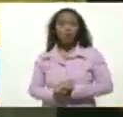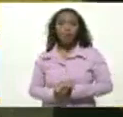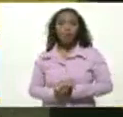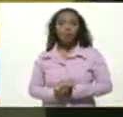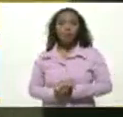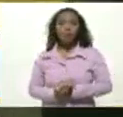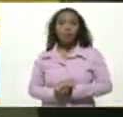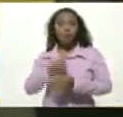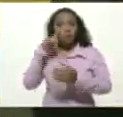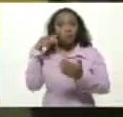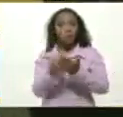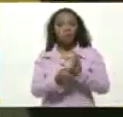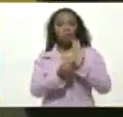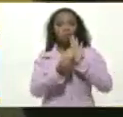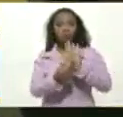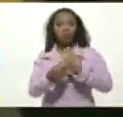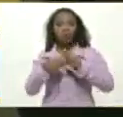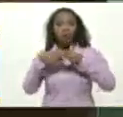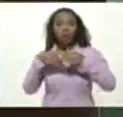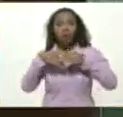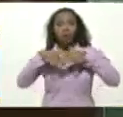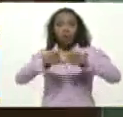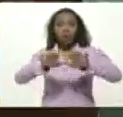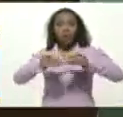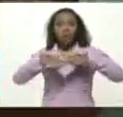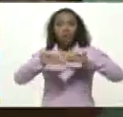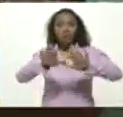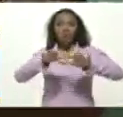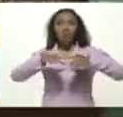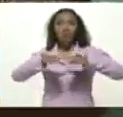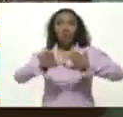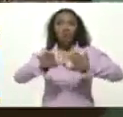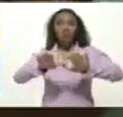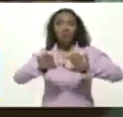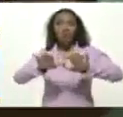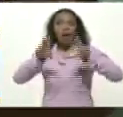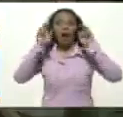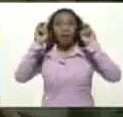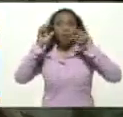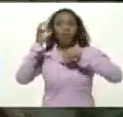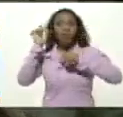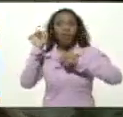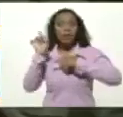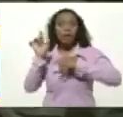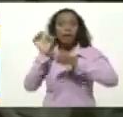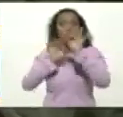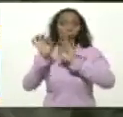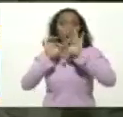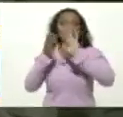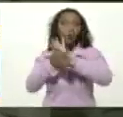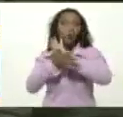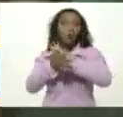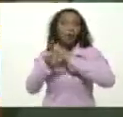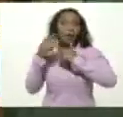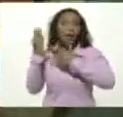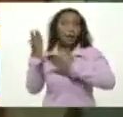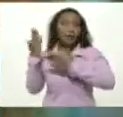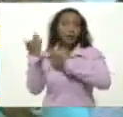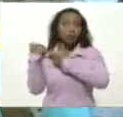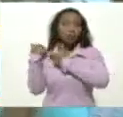la muestra de confección textil. Que sea Zuliagni que nos explique, presidente,